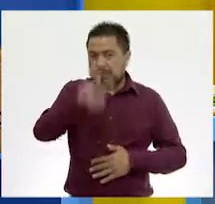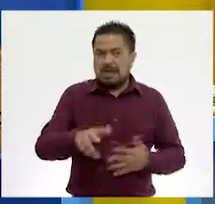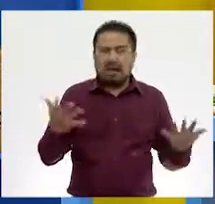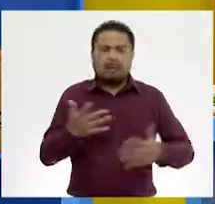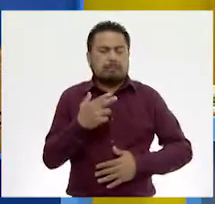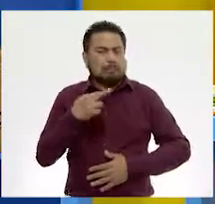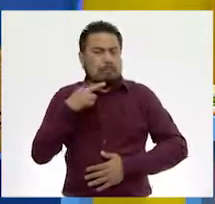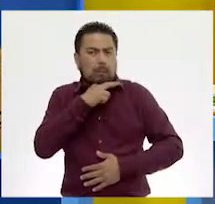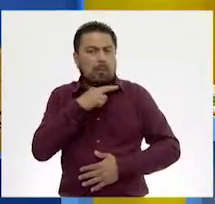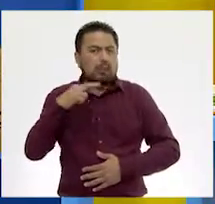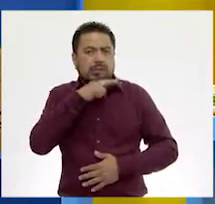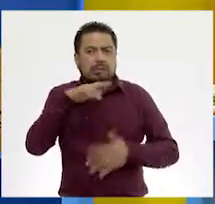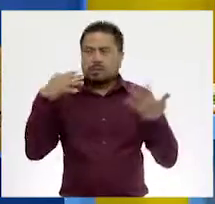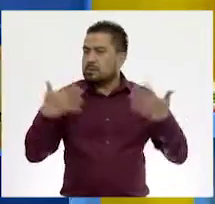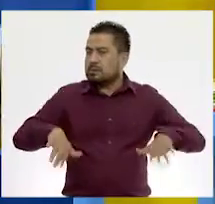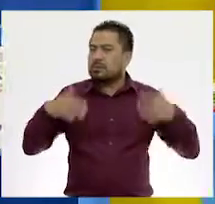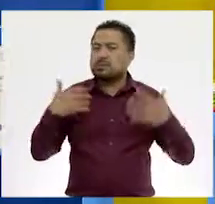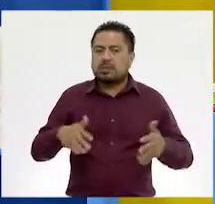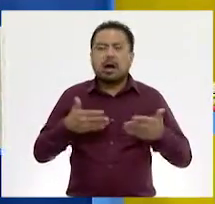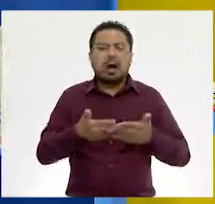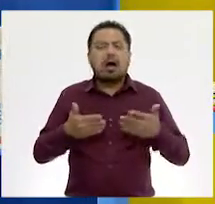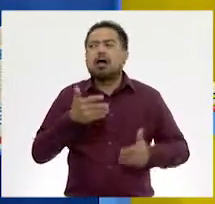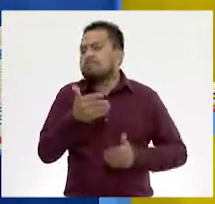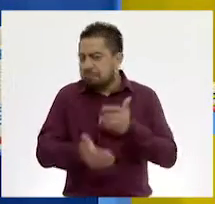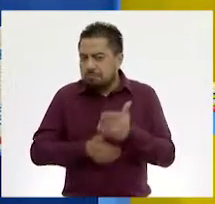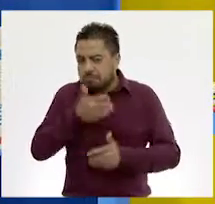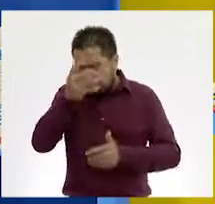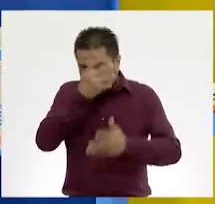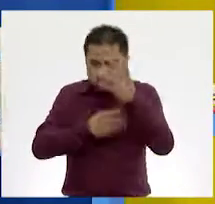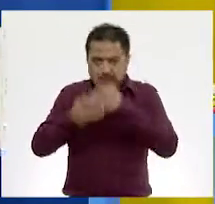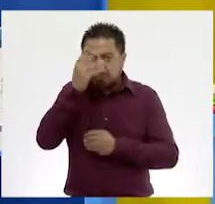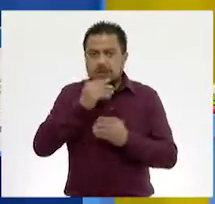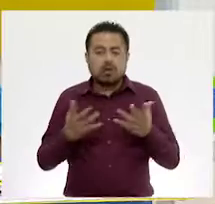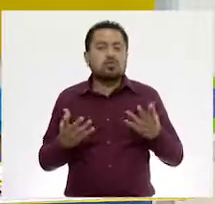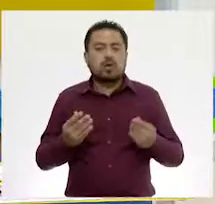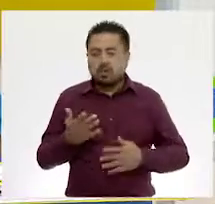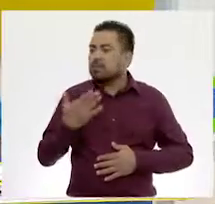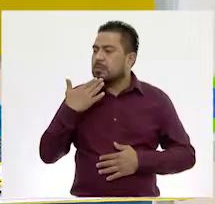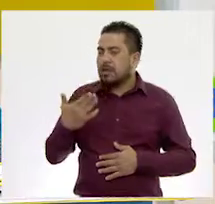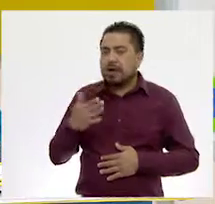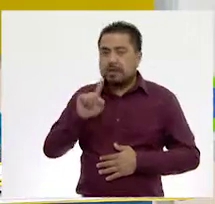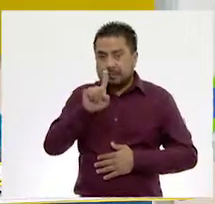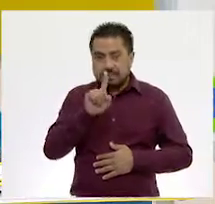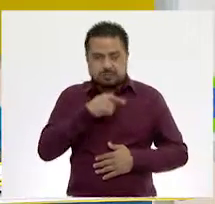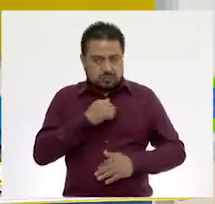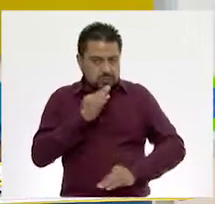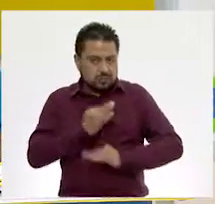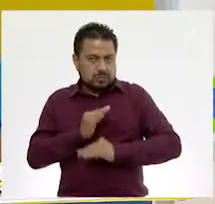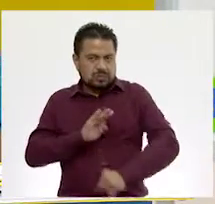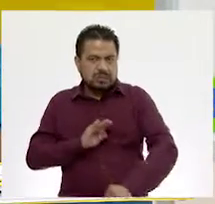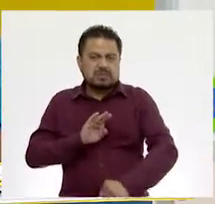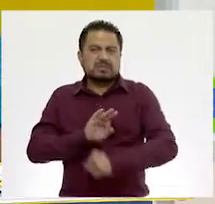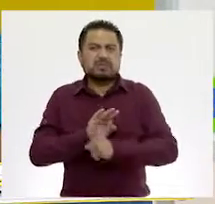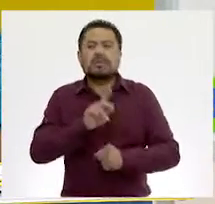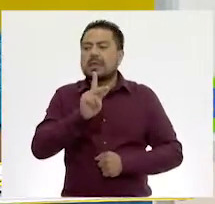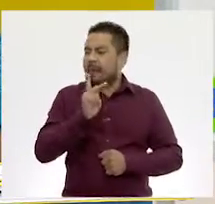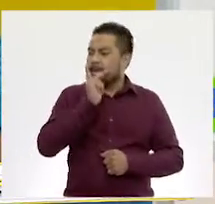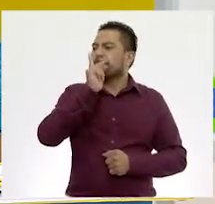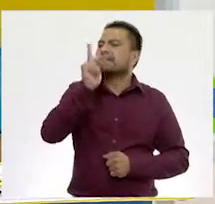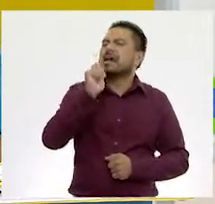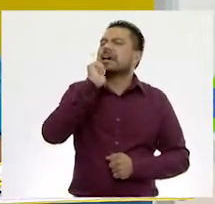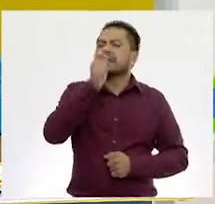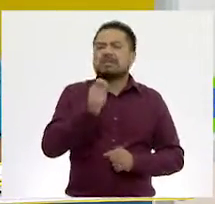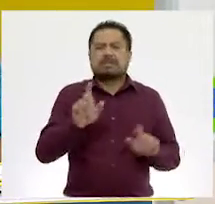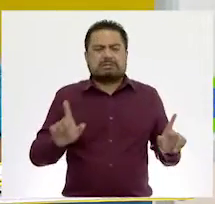hacen rapidísimo y entonces vamos a avanzar y aprender mucho. Bien, una de las pistas es que las palabras